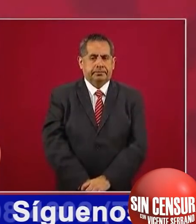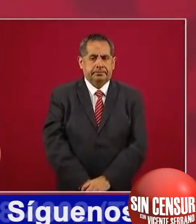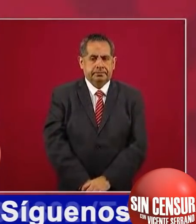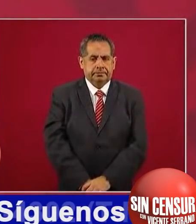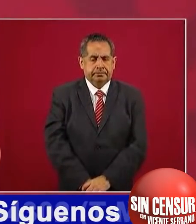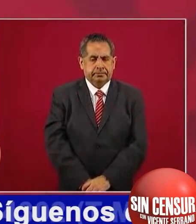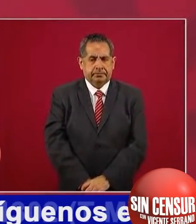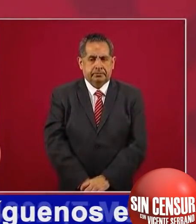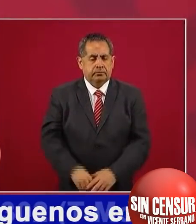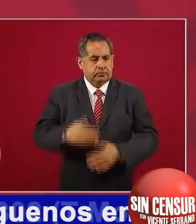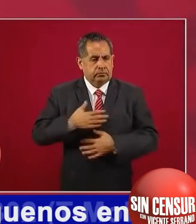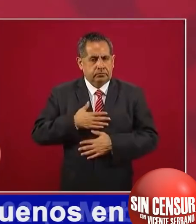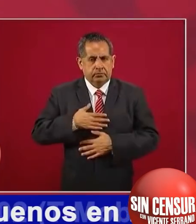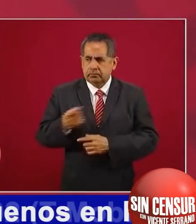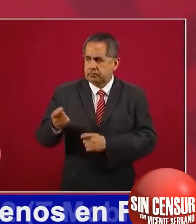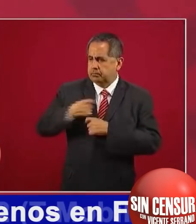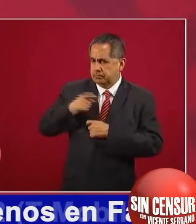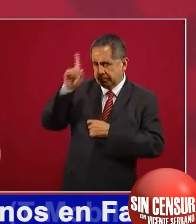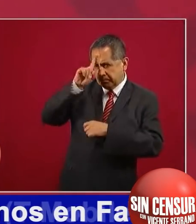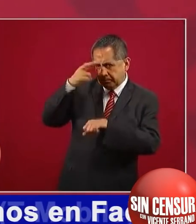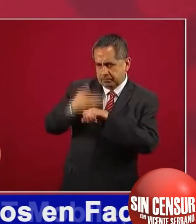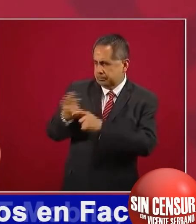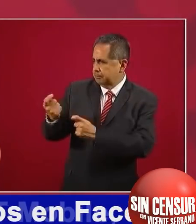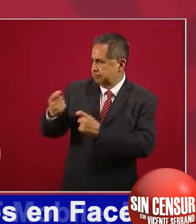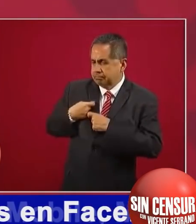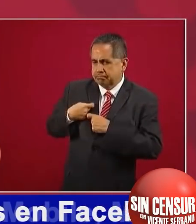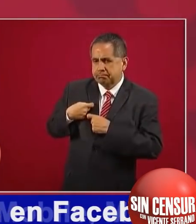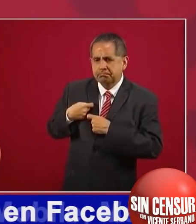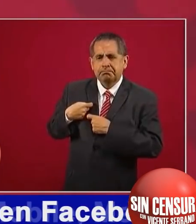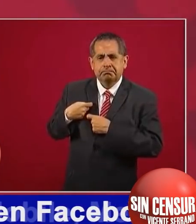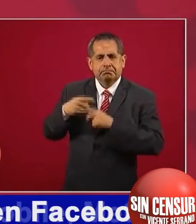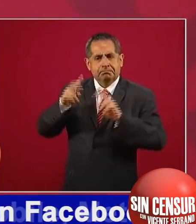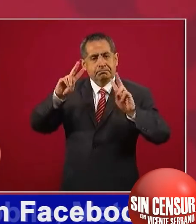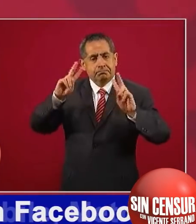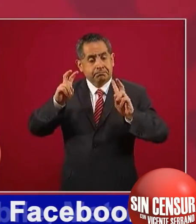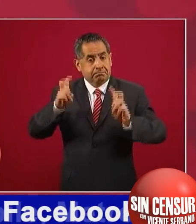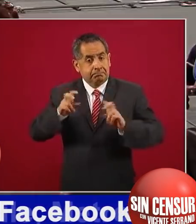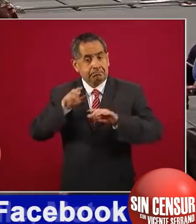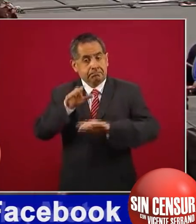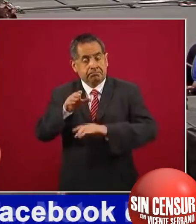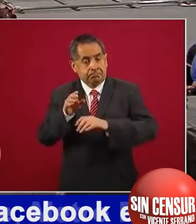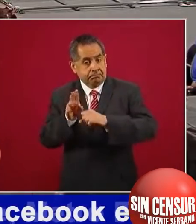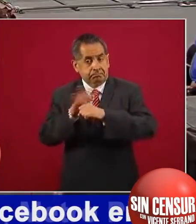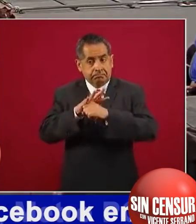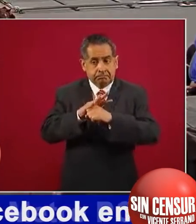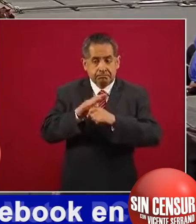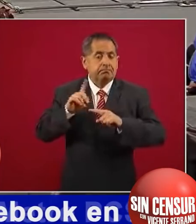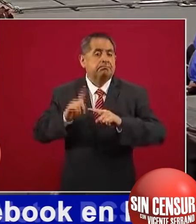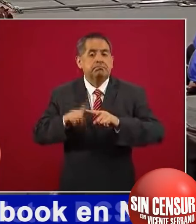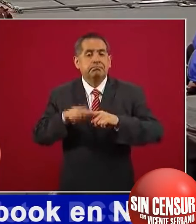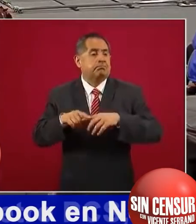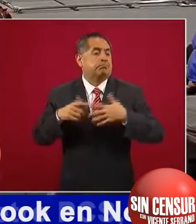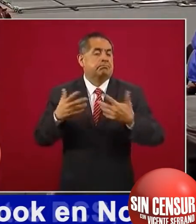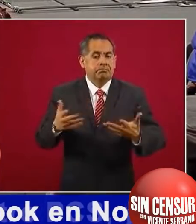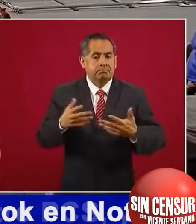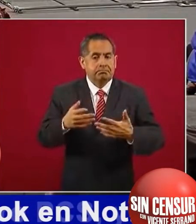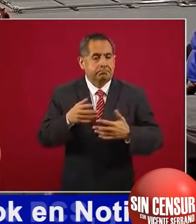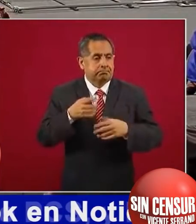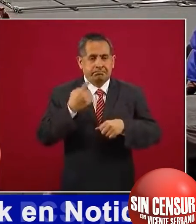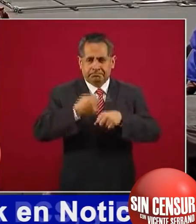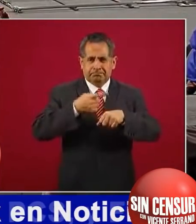mi consejero para este tema y para todo lo que tiene que ver con la